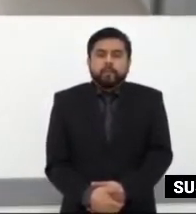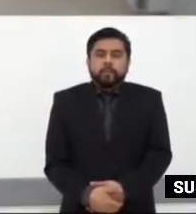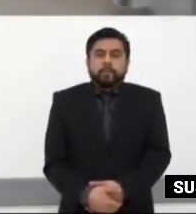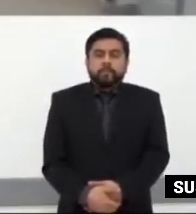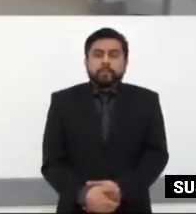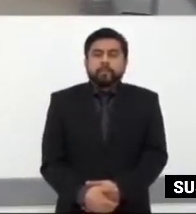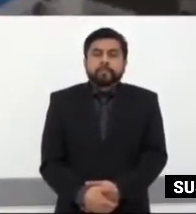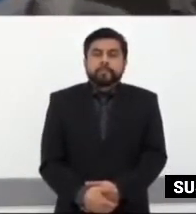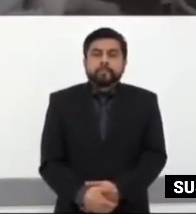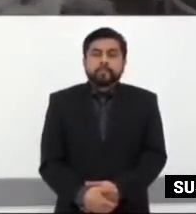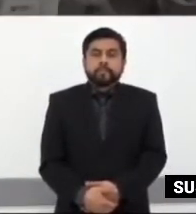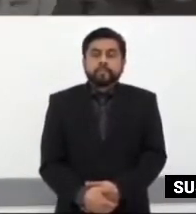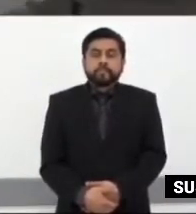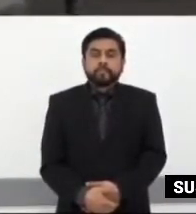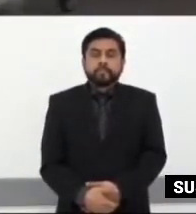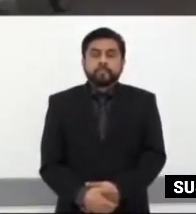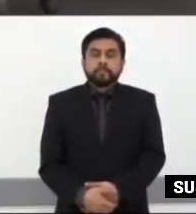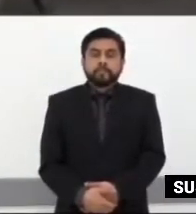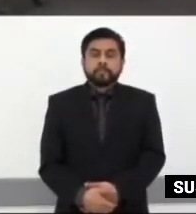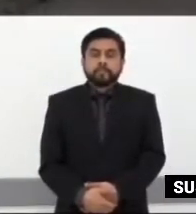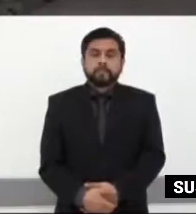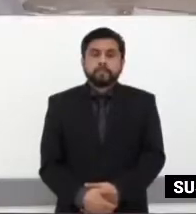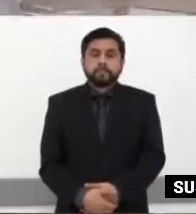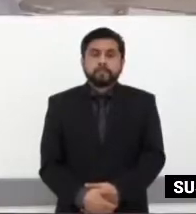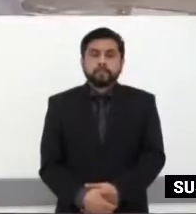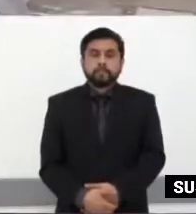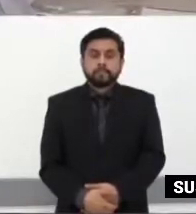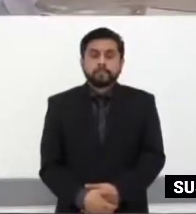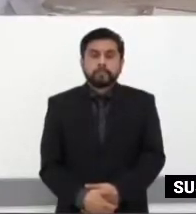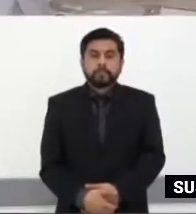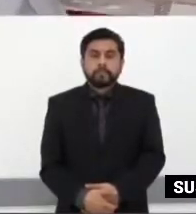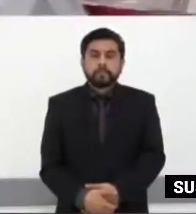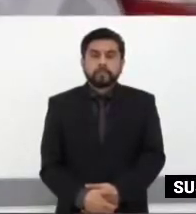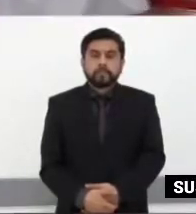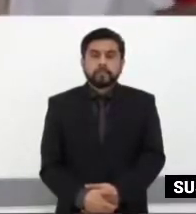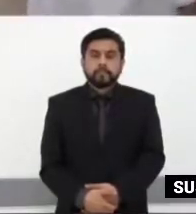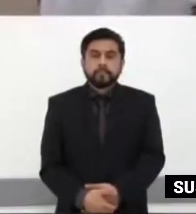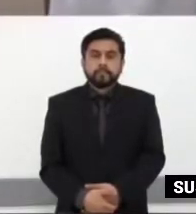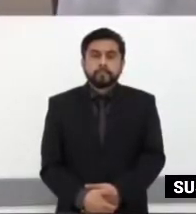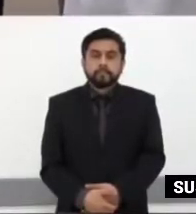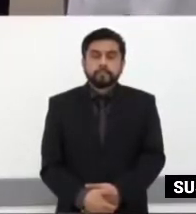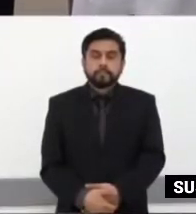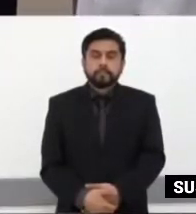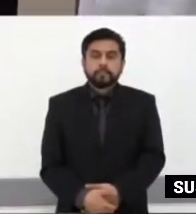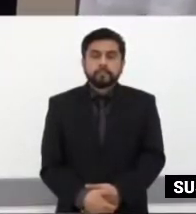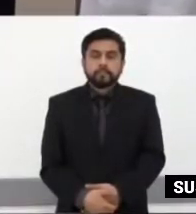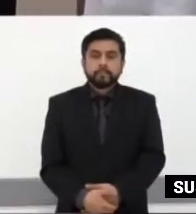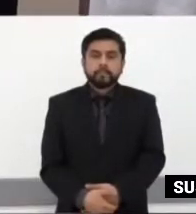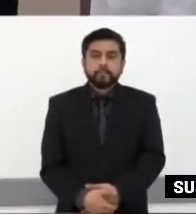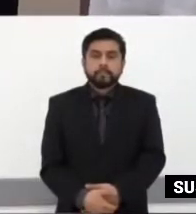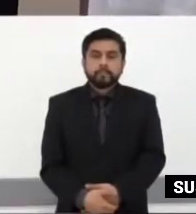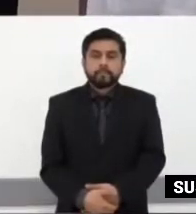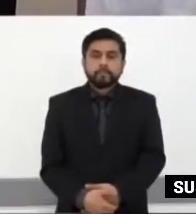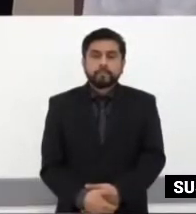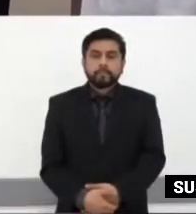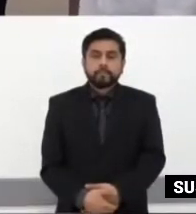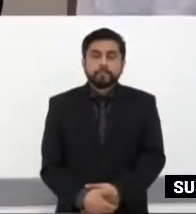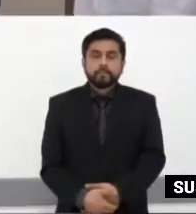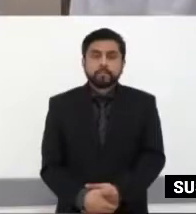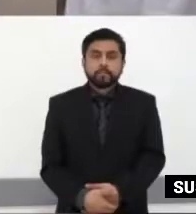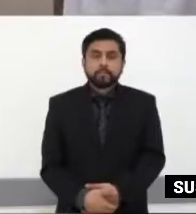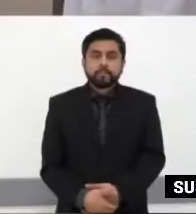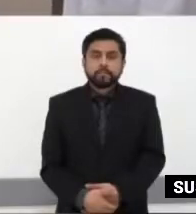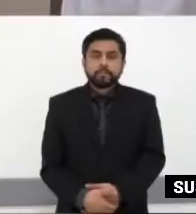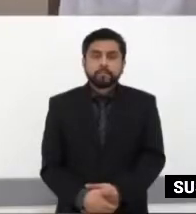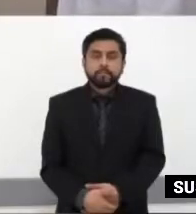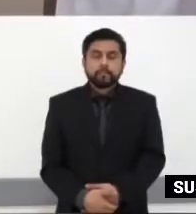Entre sábado y domingo la empresa nos despliega todos los pelos. Ahí el problema es que a pesar de que nosotros